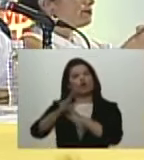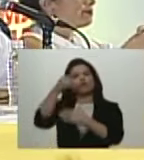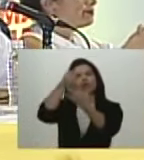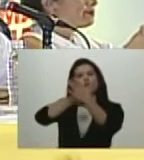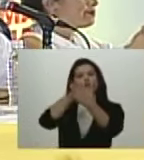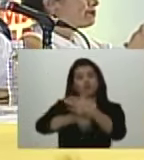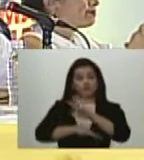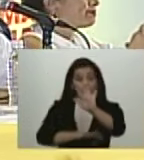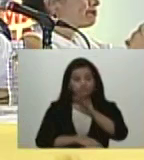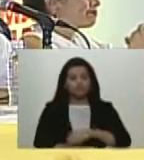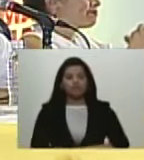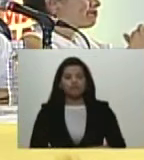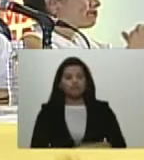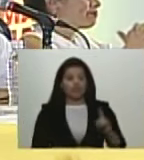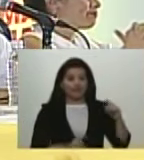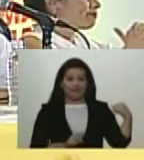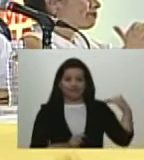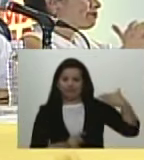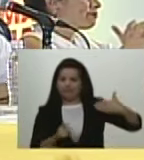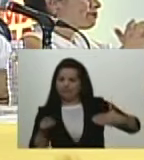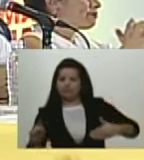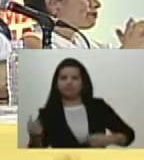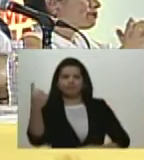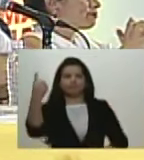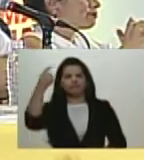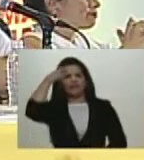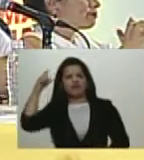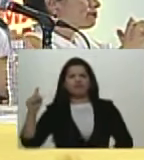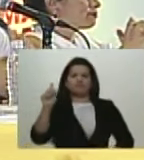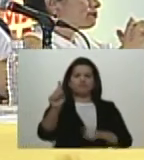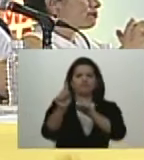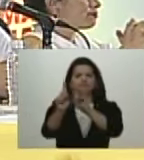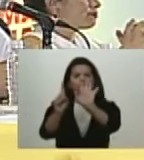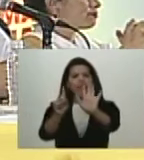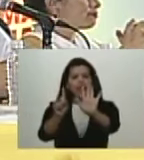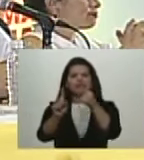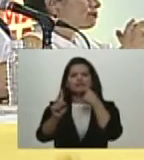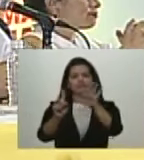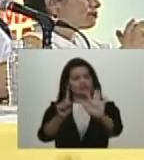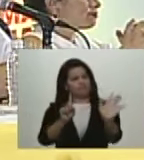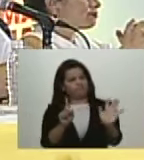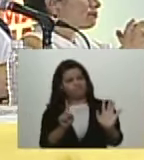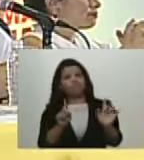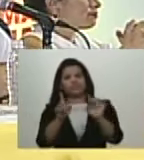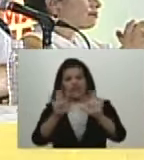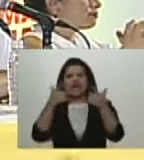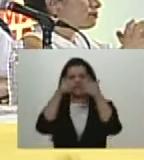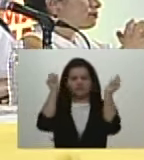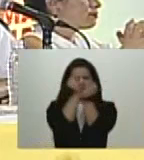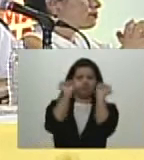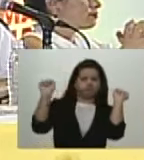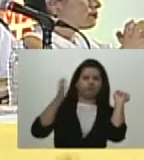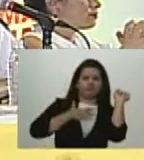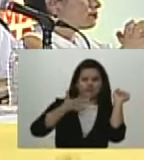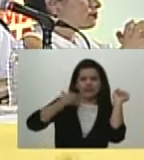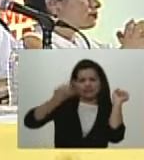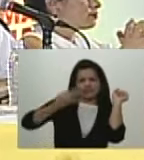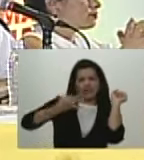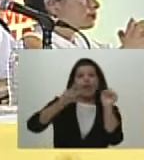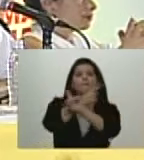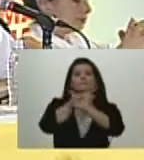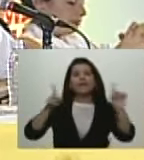Y Chávez nos independizó políticamente del